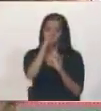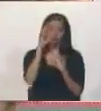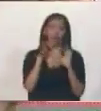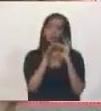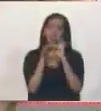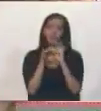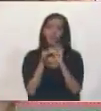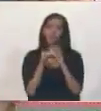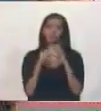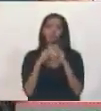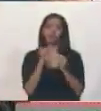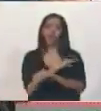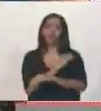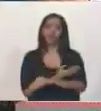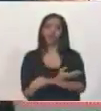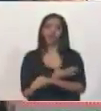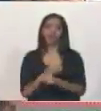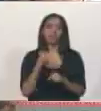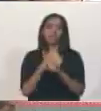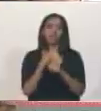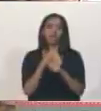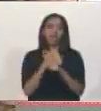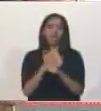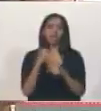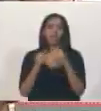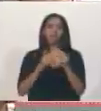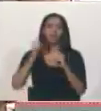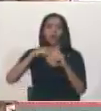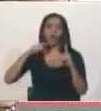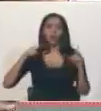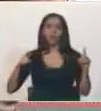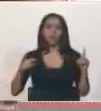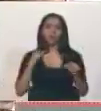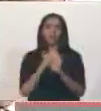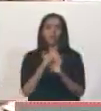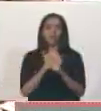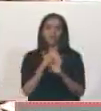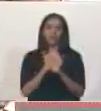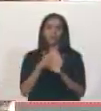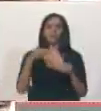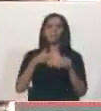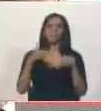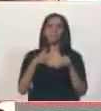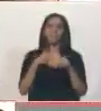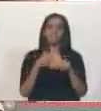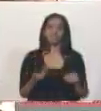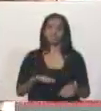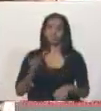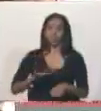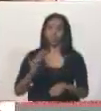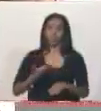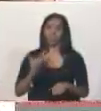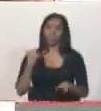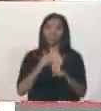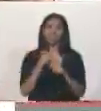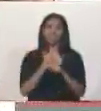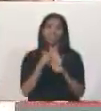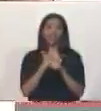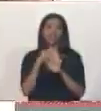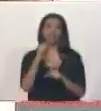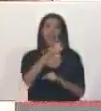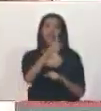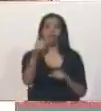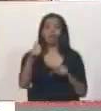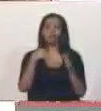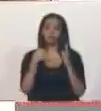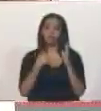Es importante resaltar el trabajo que ha hecho Corpolet, el trabajo que está haciendo PDVSA, el trabajo que están haciendo cada una de las instituciones